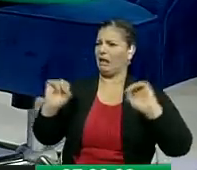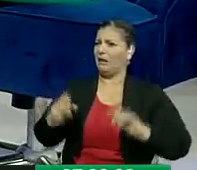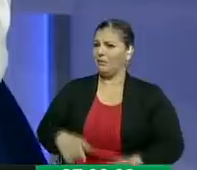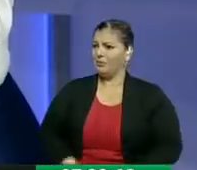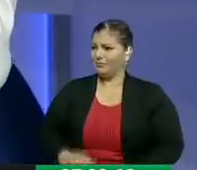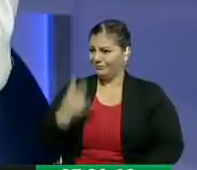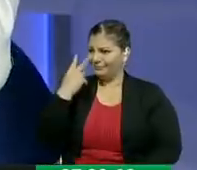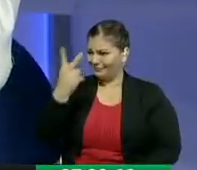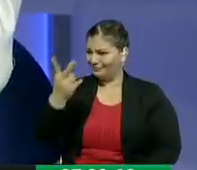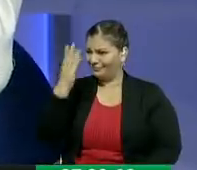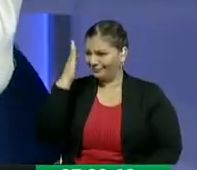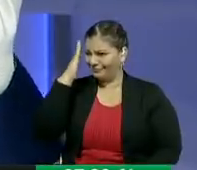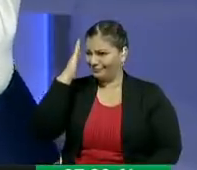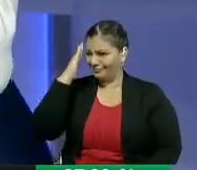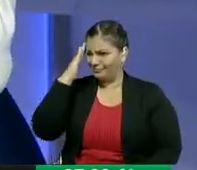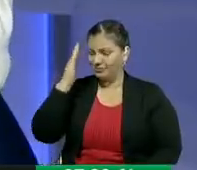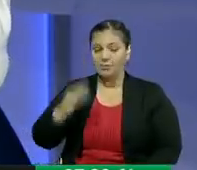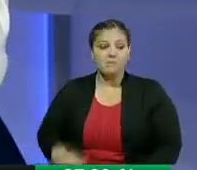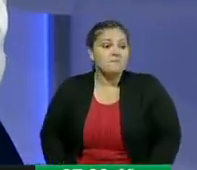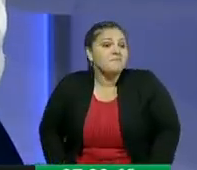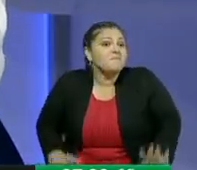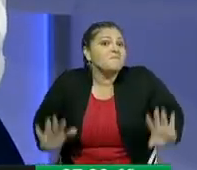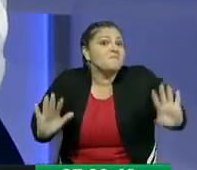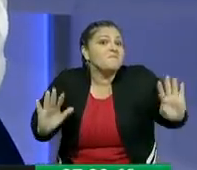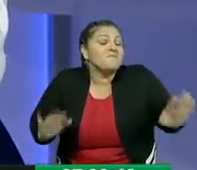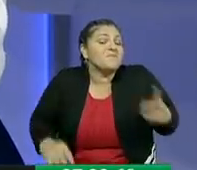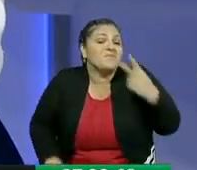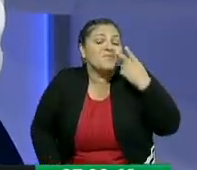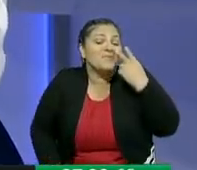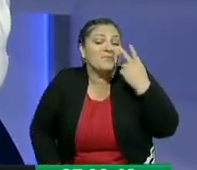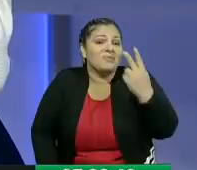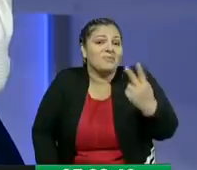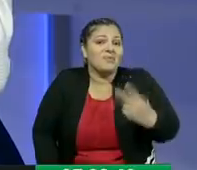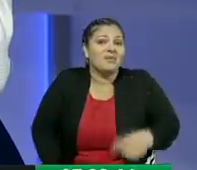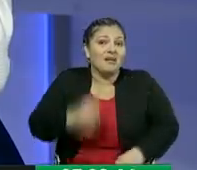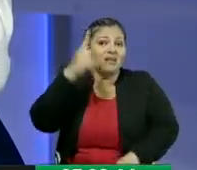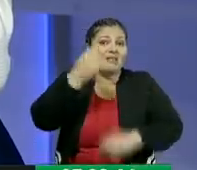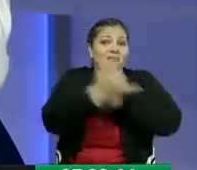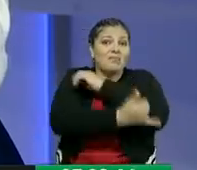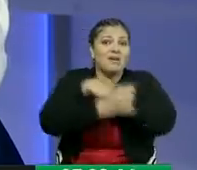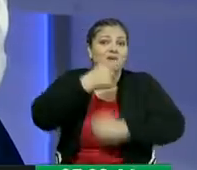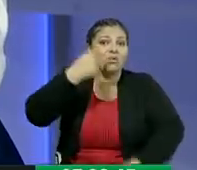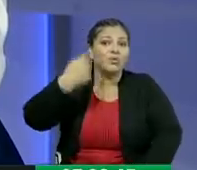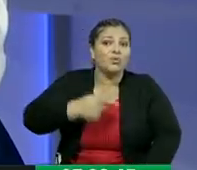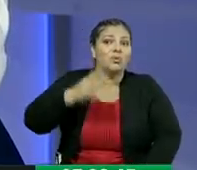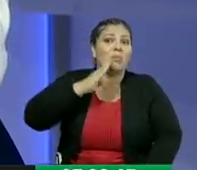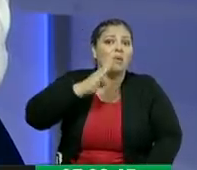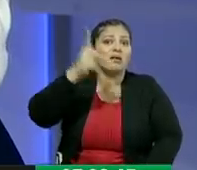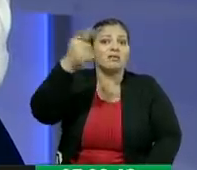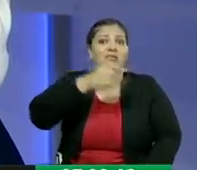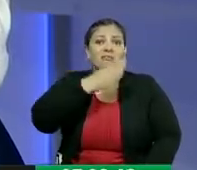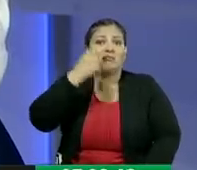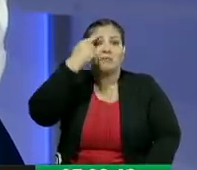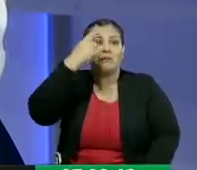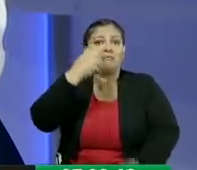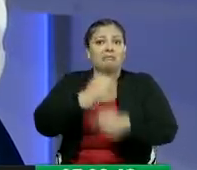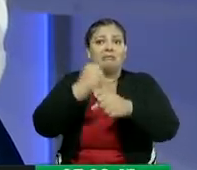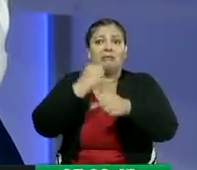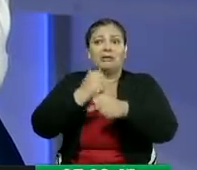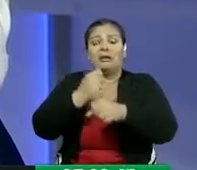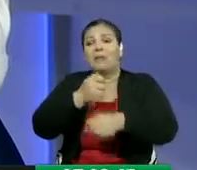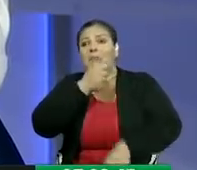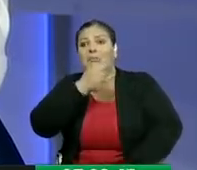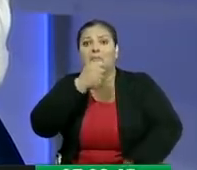No sé si no, pero no sé si en el caso nuestro hay una dosis de protagonismo como factor para estar en medios